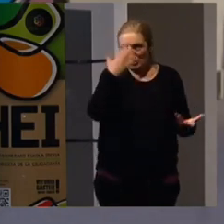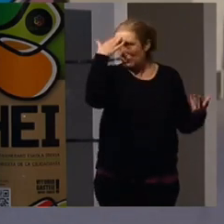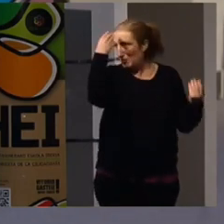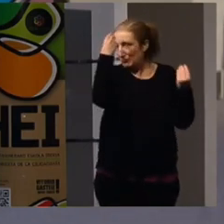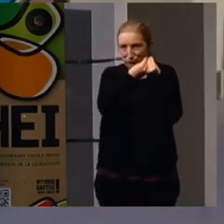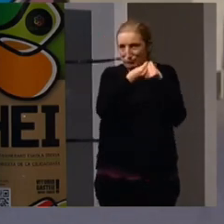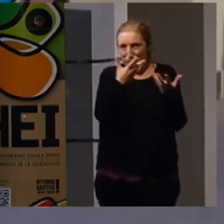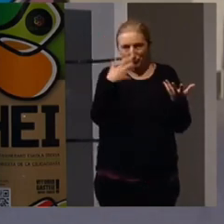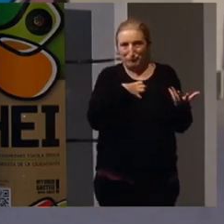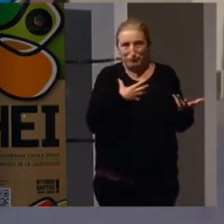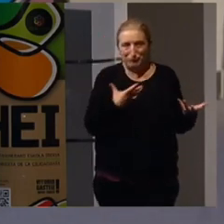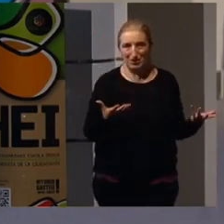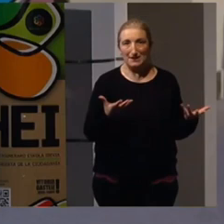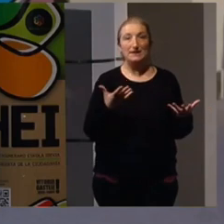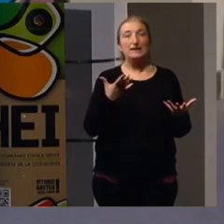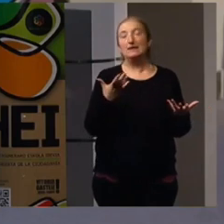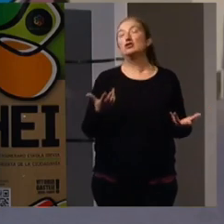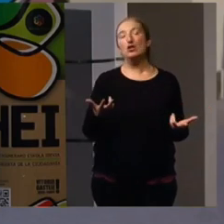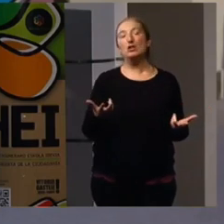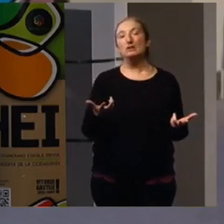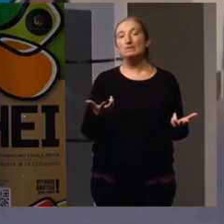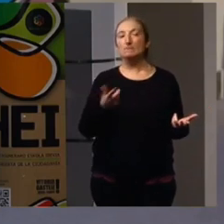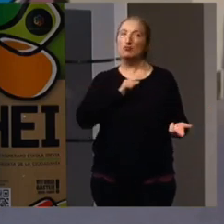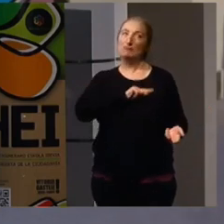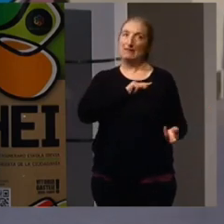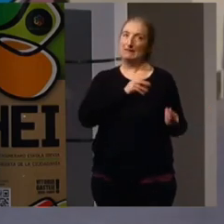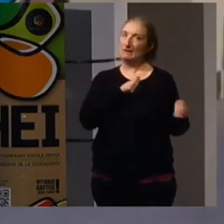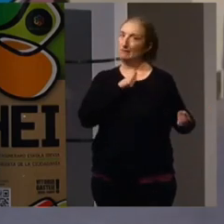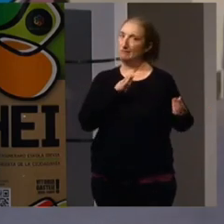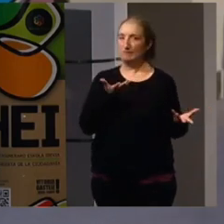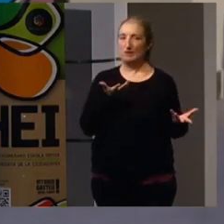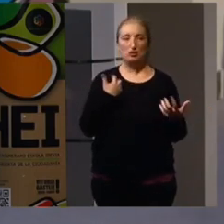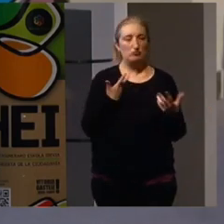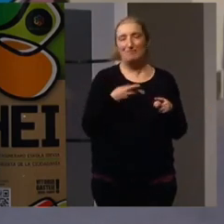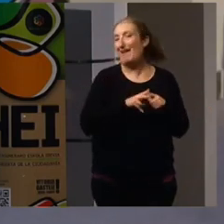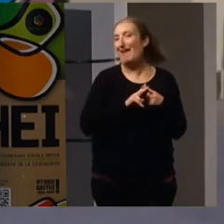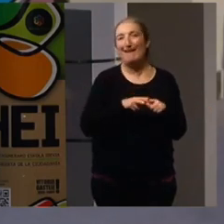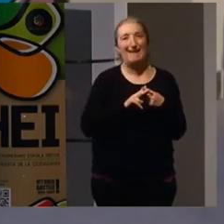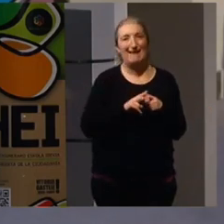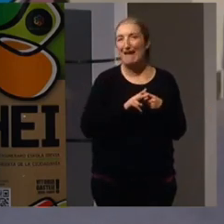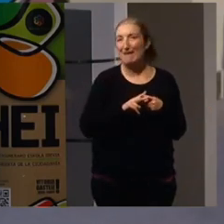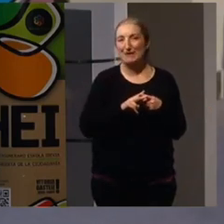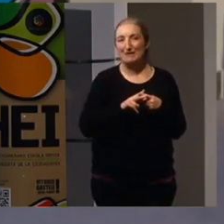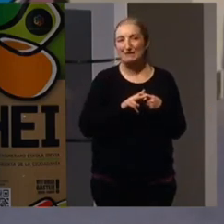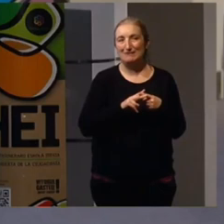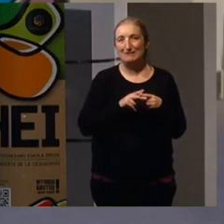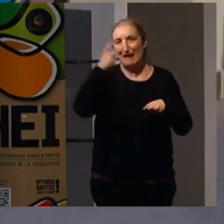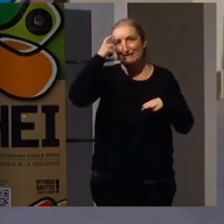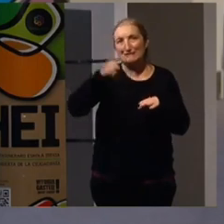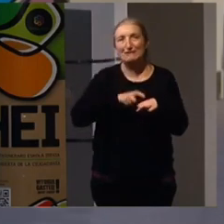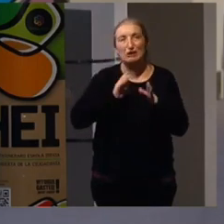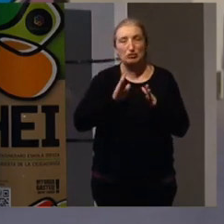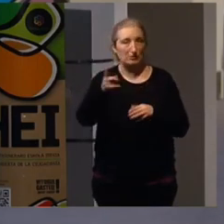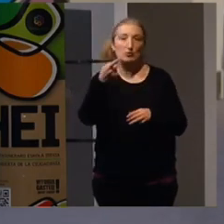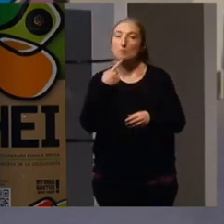una parte de no podemos pretender que las herramientas psicoterapéuticas funcionen para una cosa que no son. No, entiendo que no es el caso que tú me